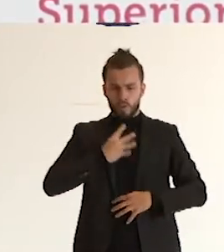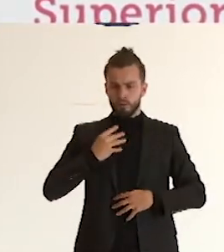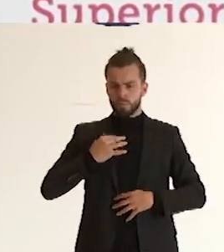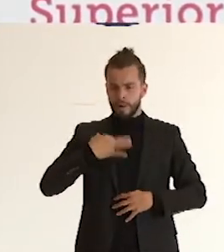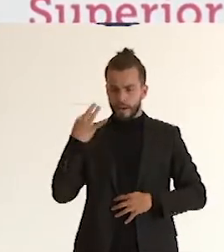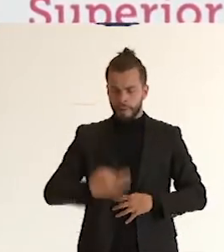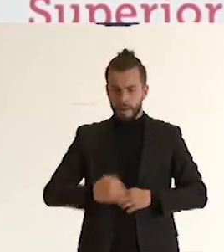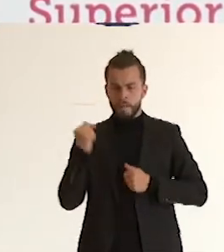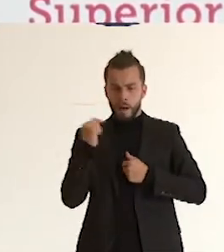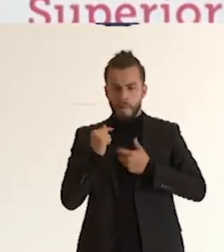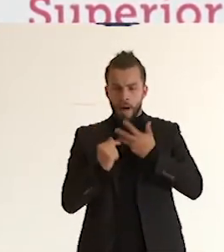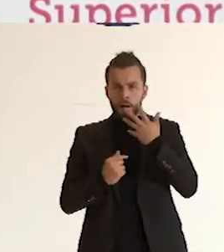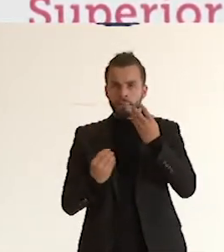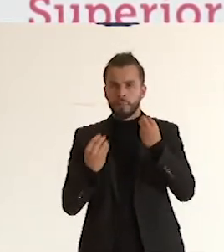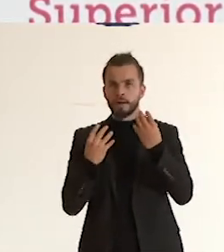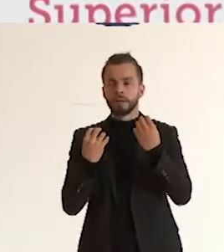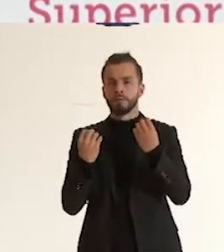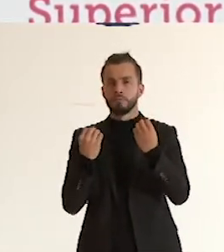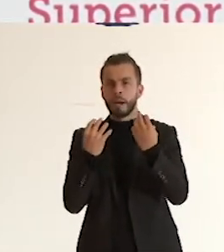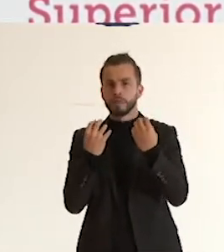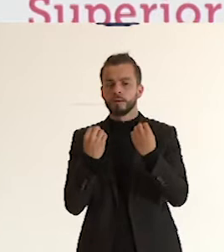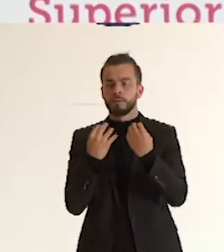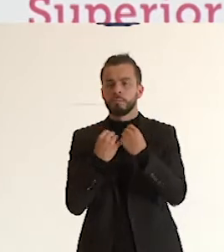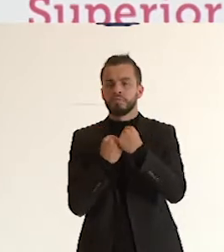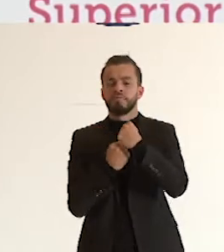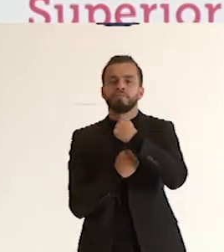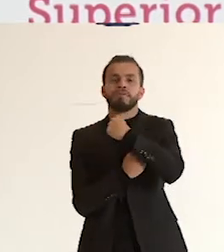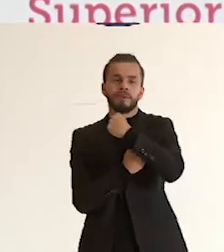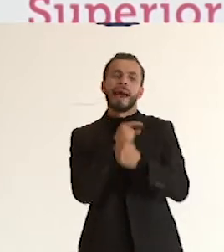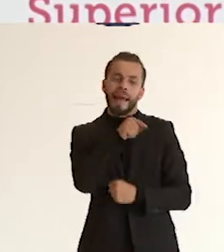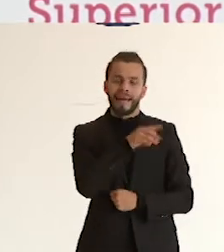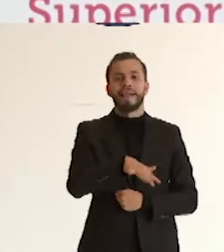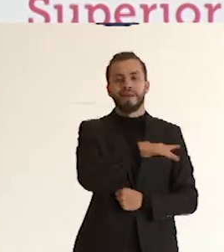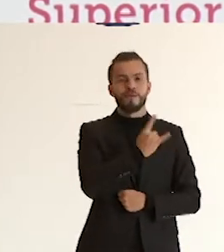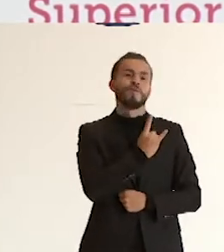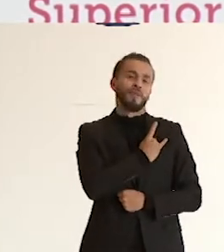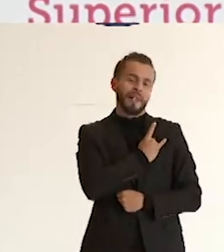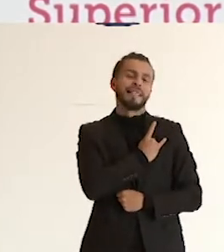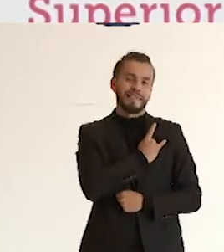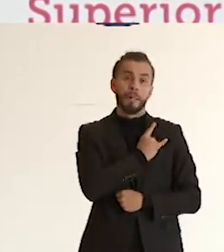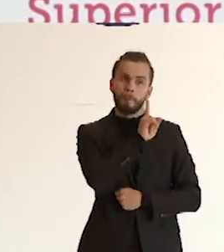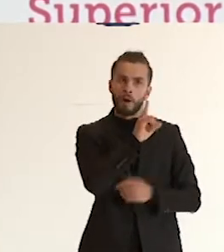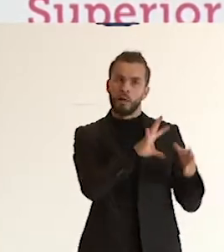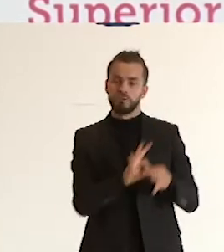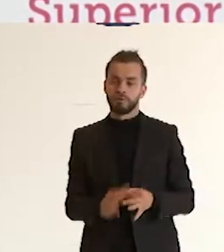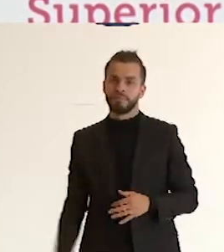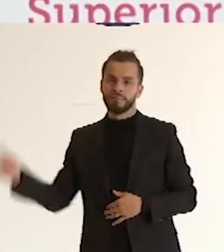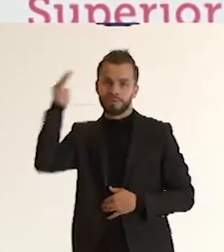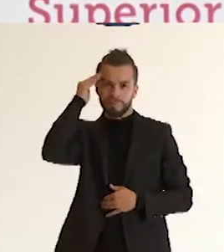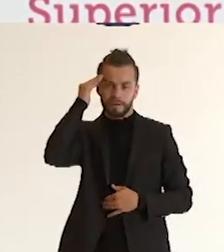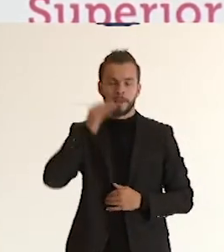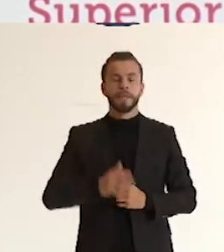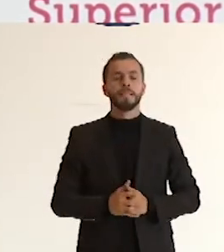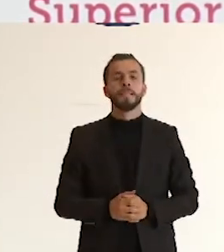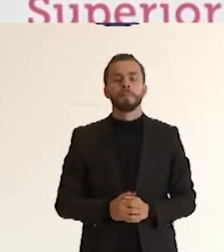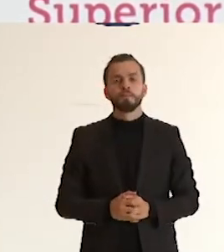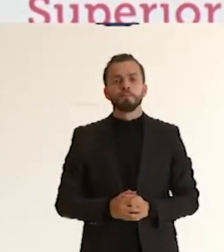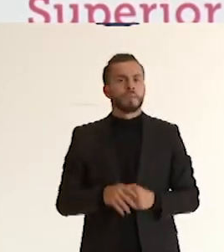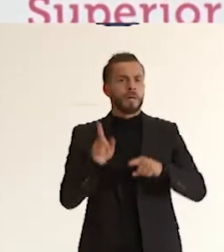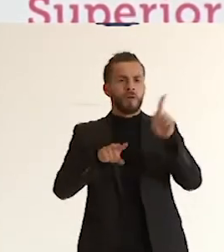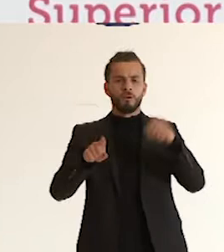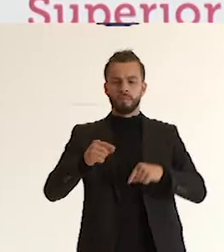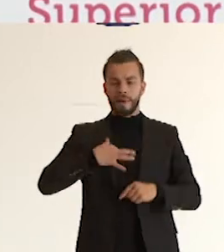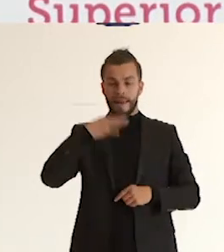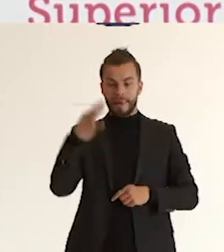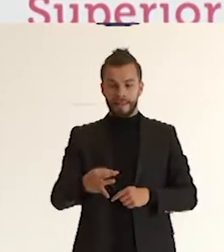ética a través del currículo que también tiene muchas excepciones si ustedes se encuentran muchas distintas formas de entender qué es eso ética a través del